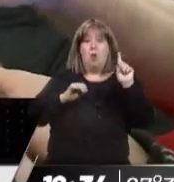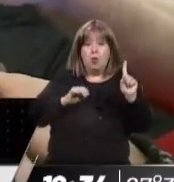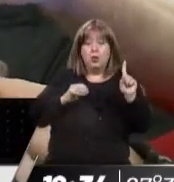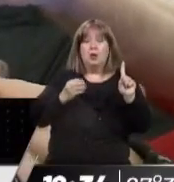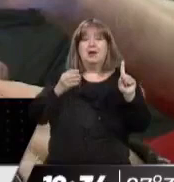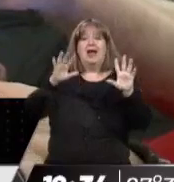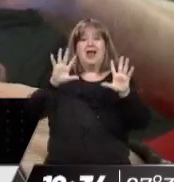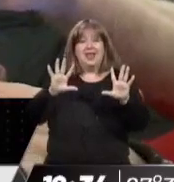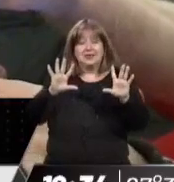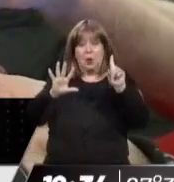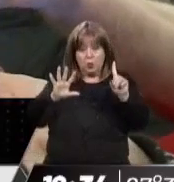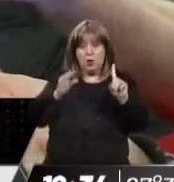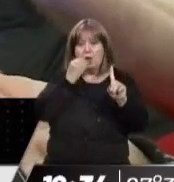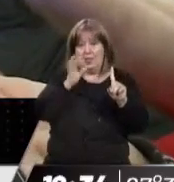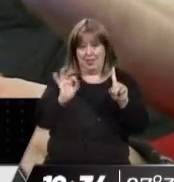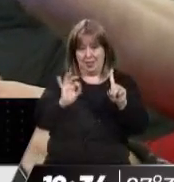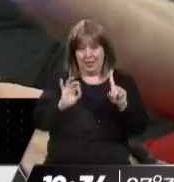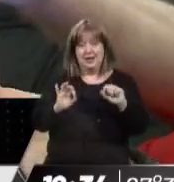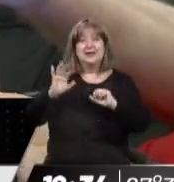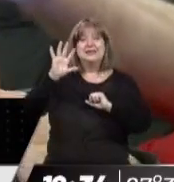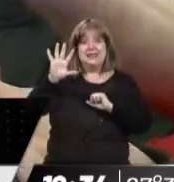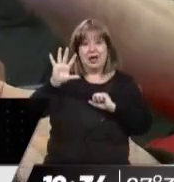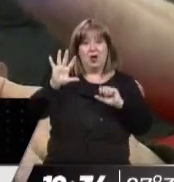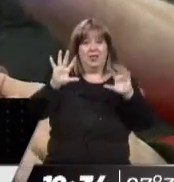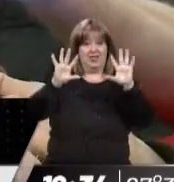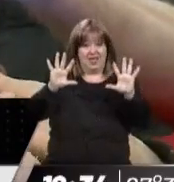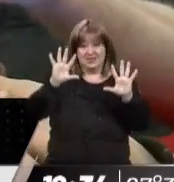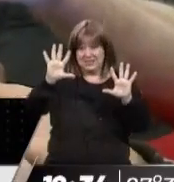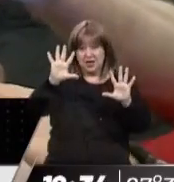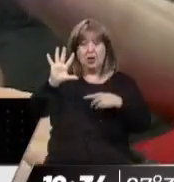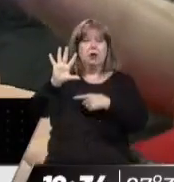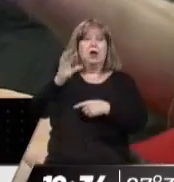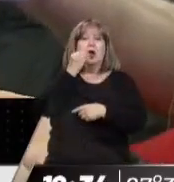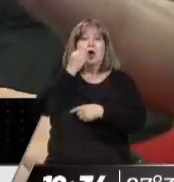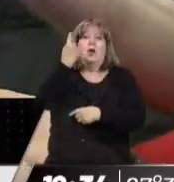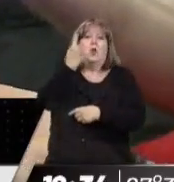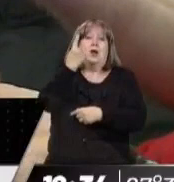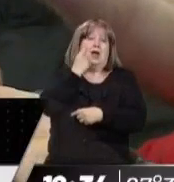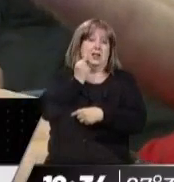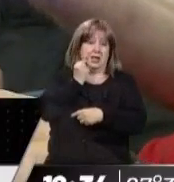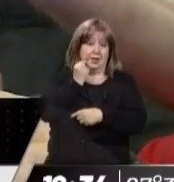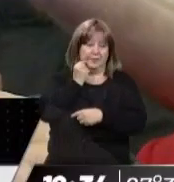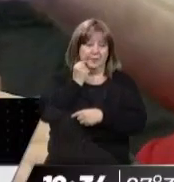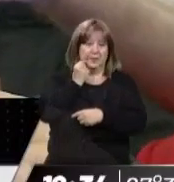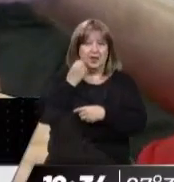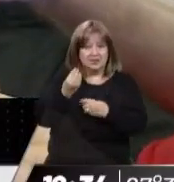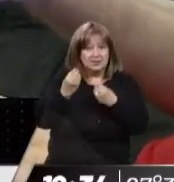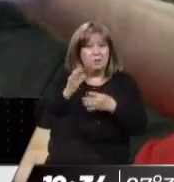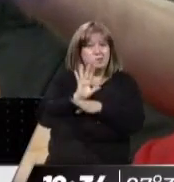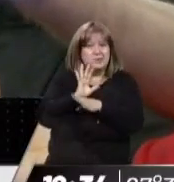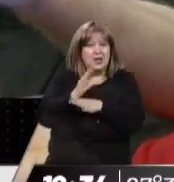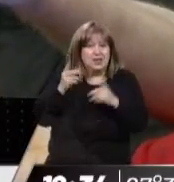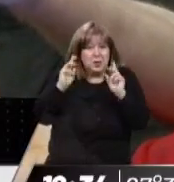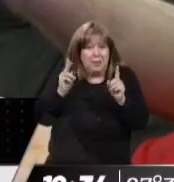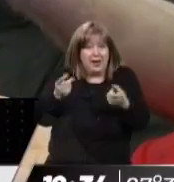tiene qué comer en el día. 5 mendocinos de cada 10, ¿sí?, comen una vez al día. A ver, si no es peligroso